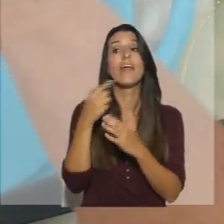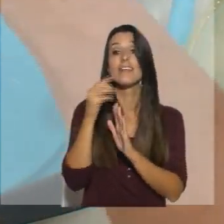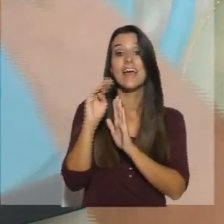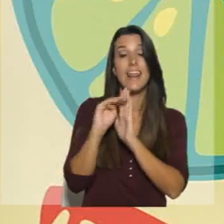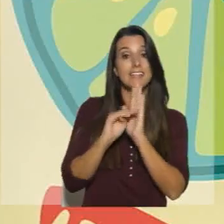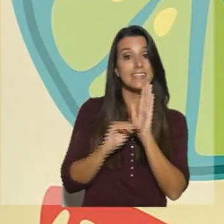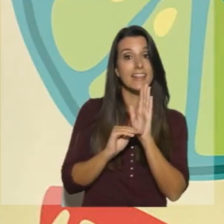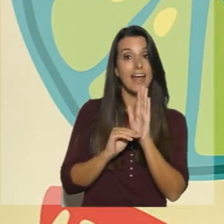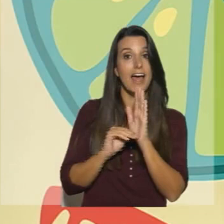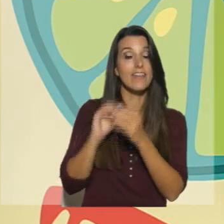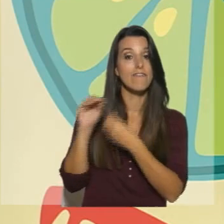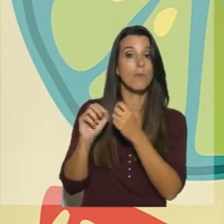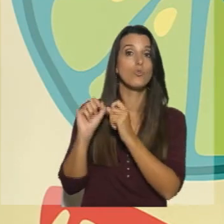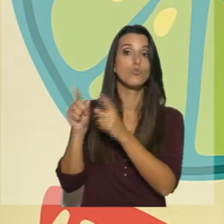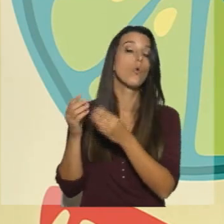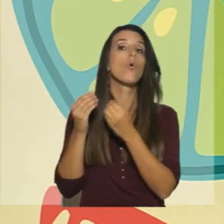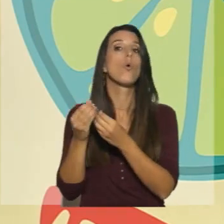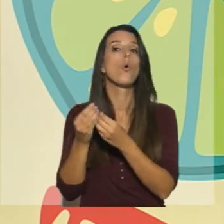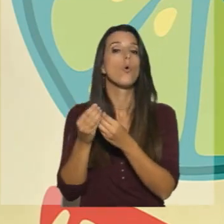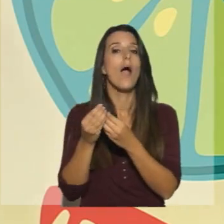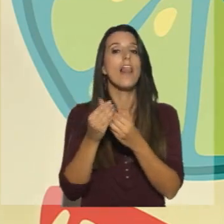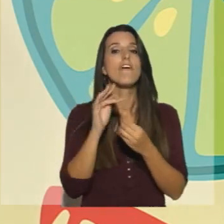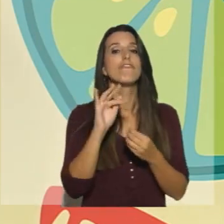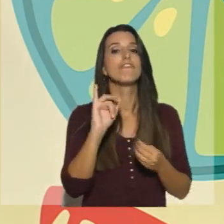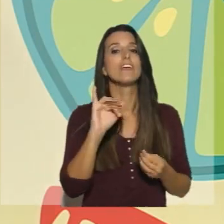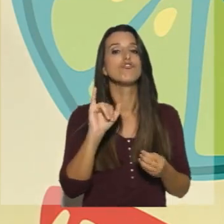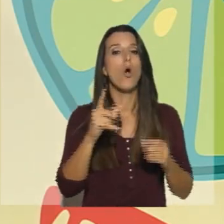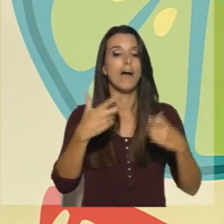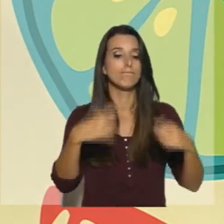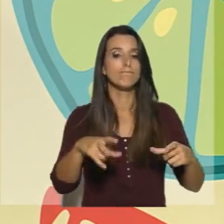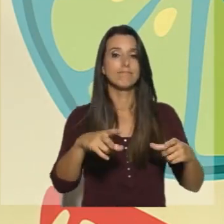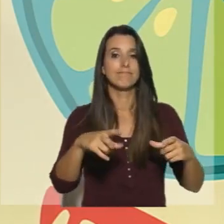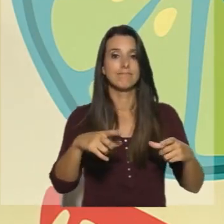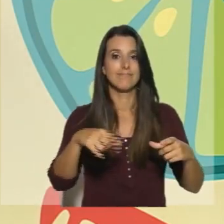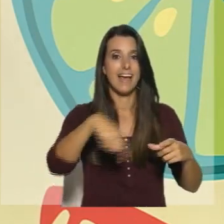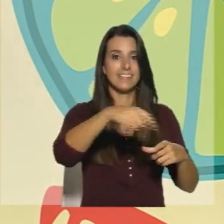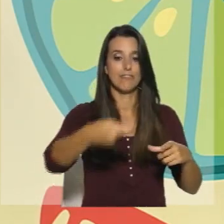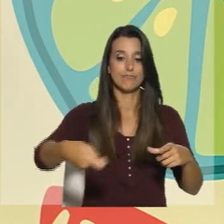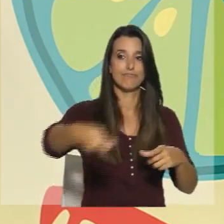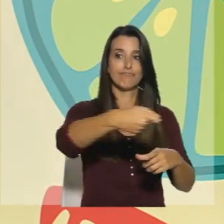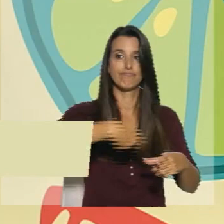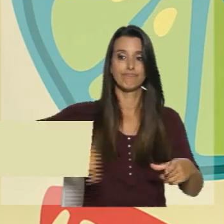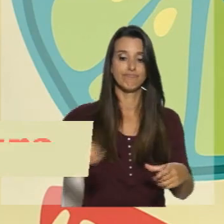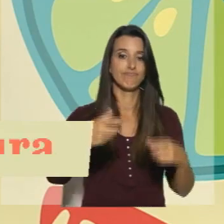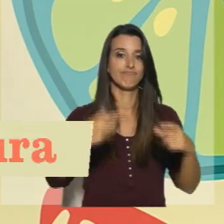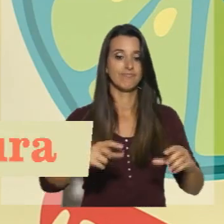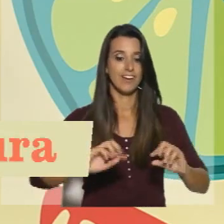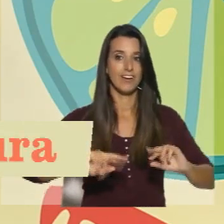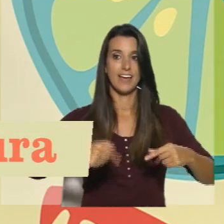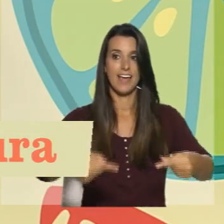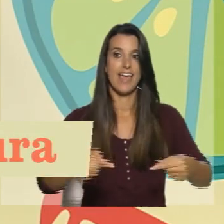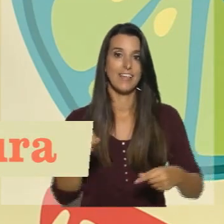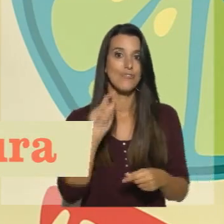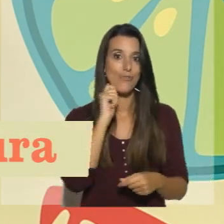de la familia es la frilloada, ¿eh? Ajá. Nos manda un beso grande Lore, que es de Brasil,